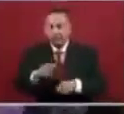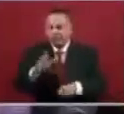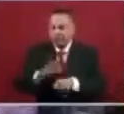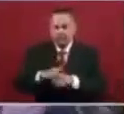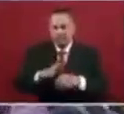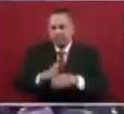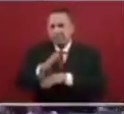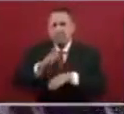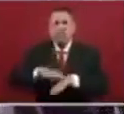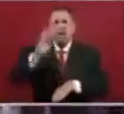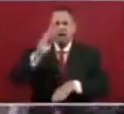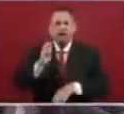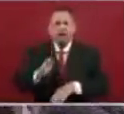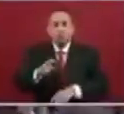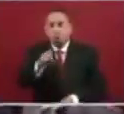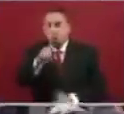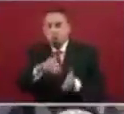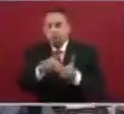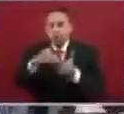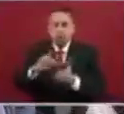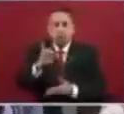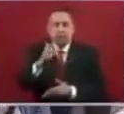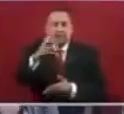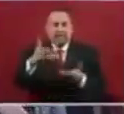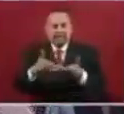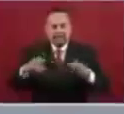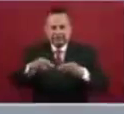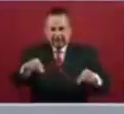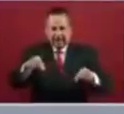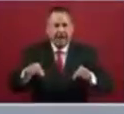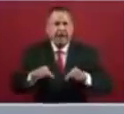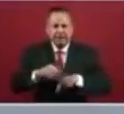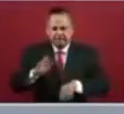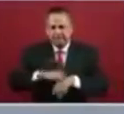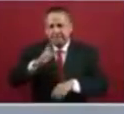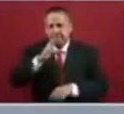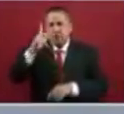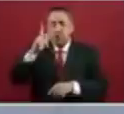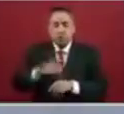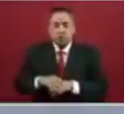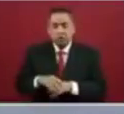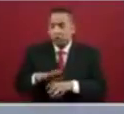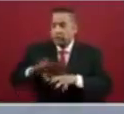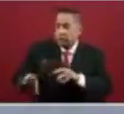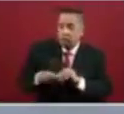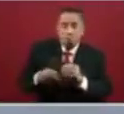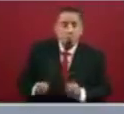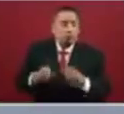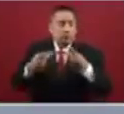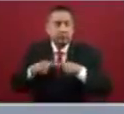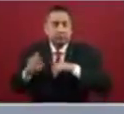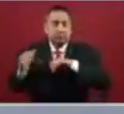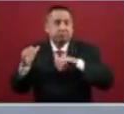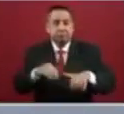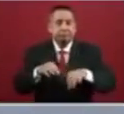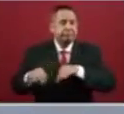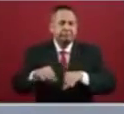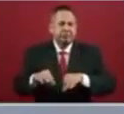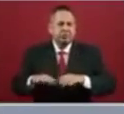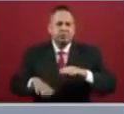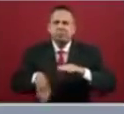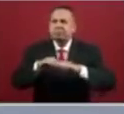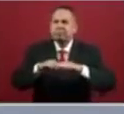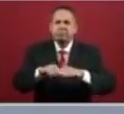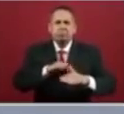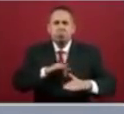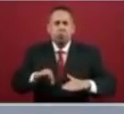rebasaremos el millón de hectáreas y la suma de empleos llegará a